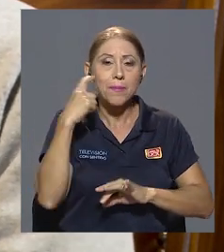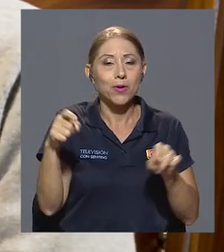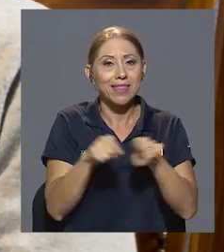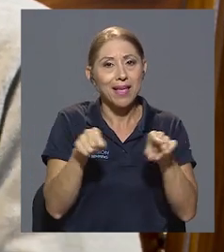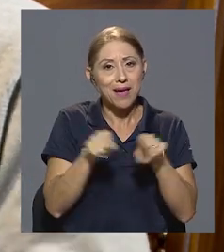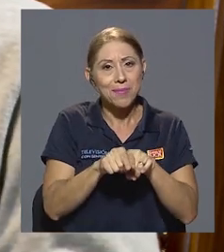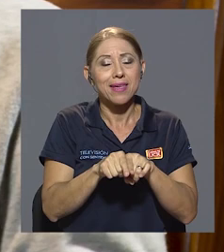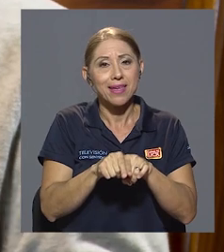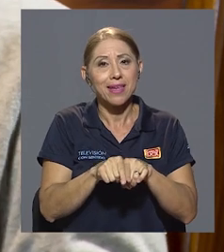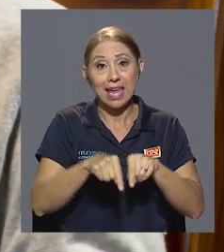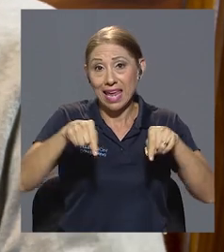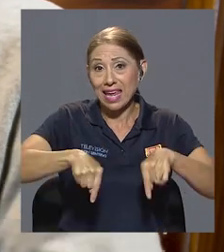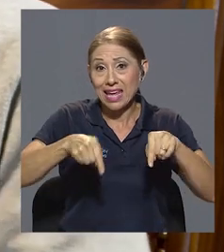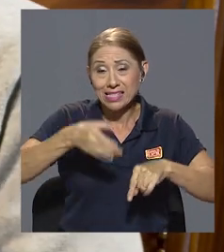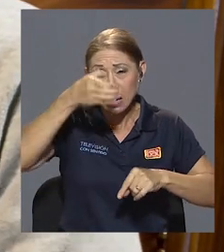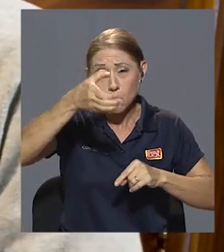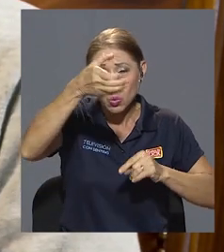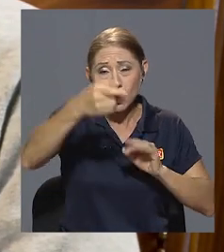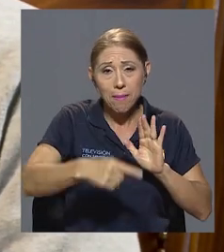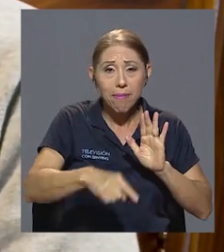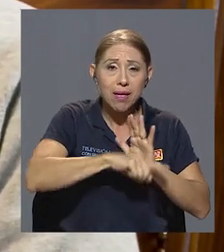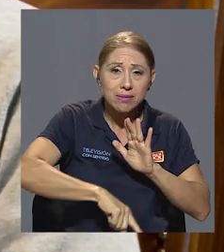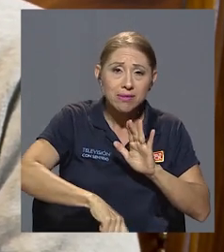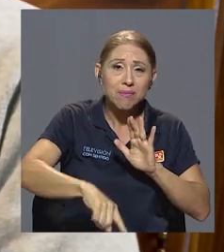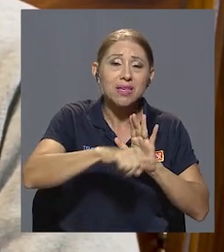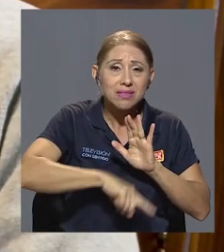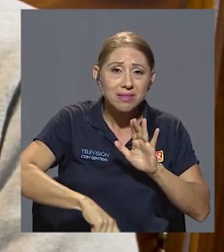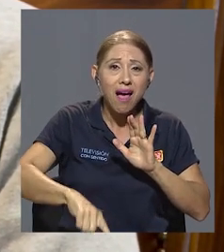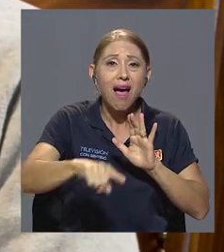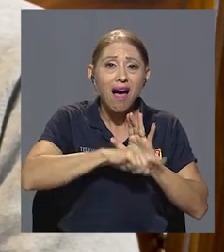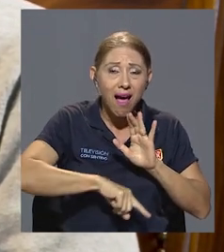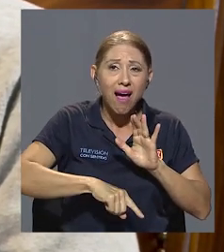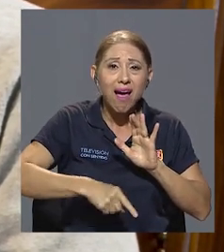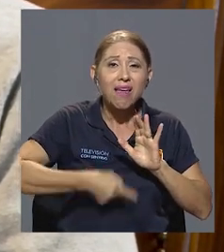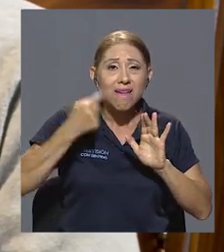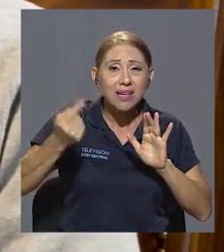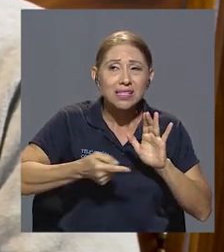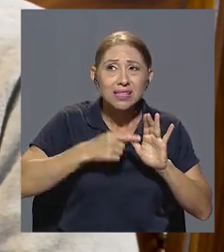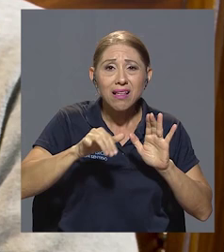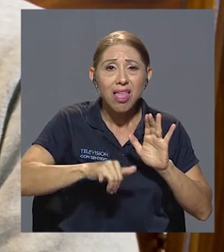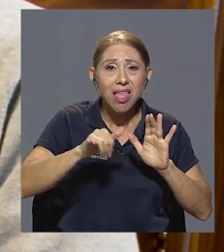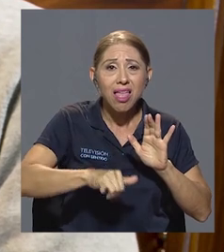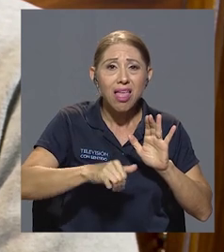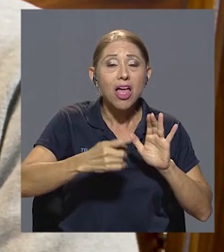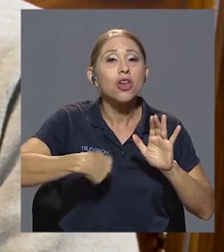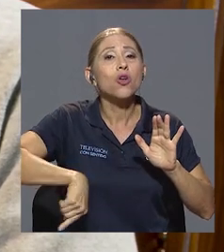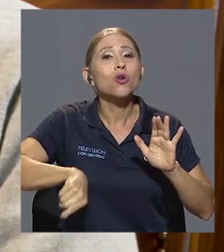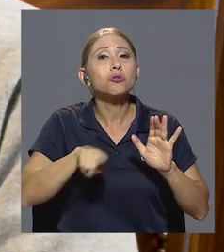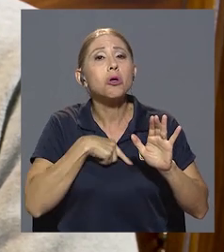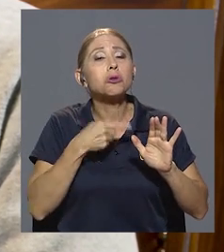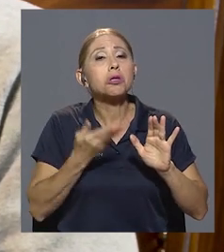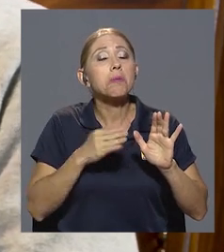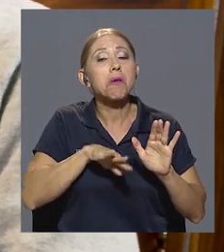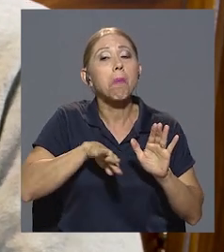está en esta cultura pesimista que a veces nos nos habita y le damos menos crédito a la